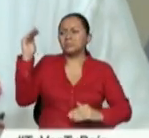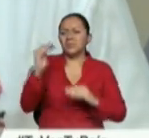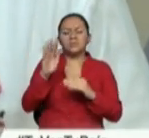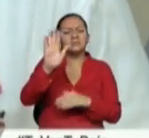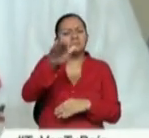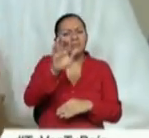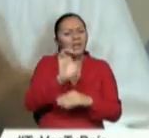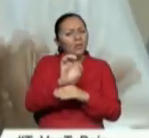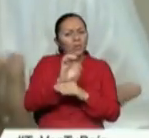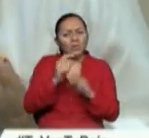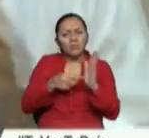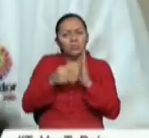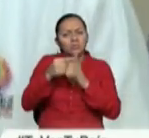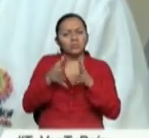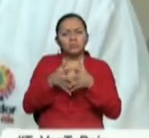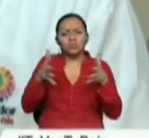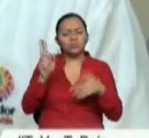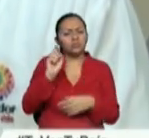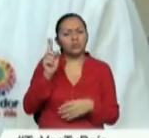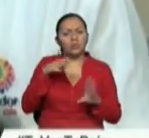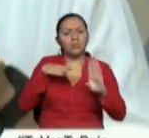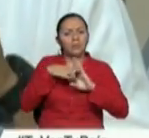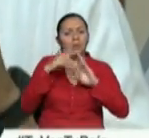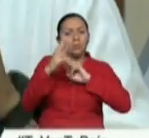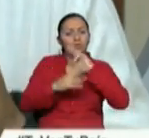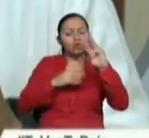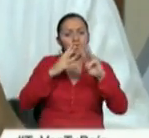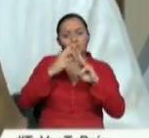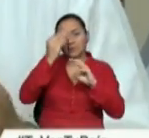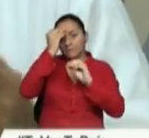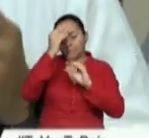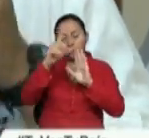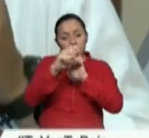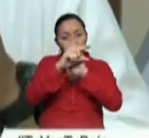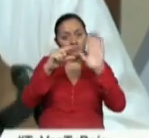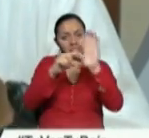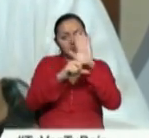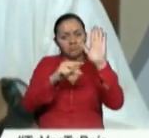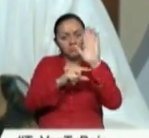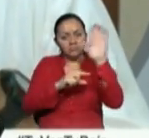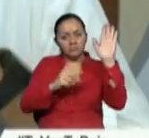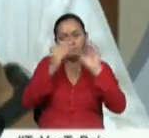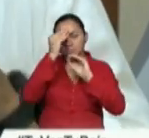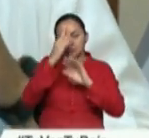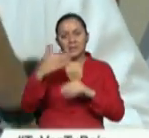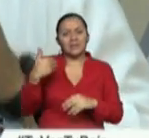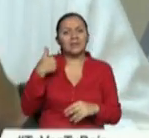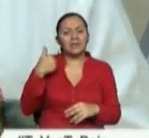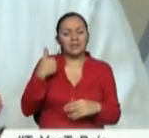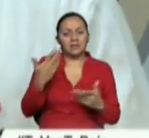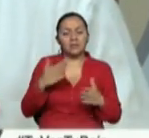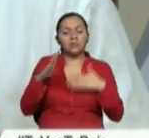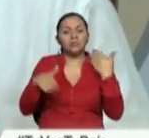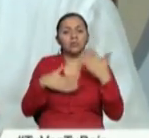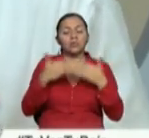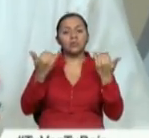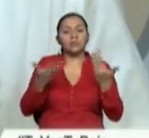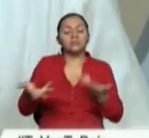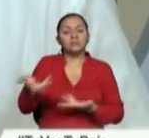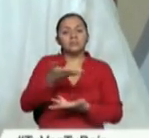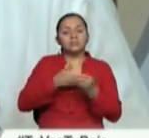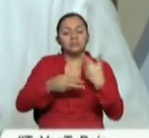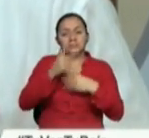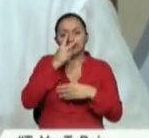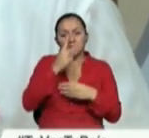país de altos impuestos vean el último informe del Banco Mundial América Latina es la región de más bajos impuestos del mundo por eso también es la región más desigual